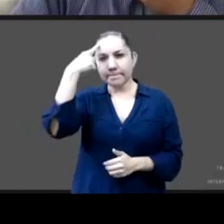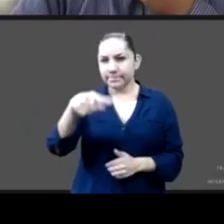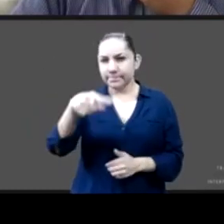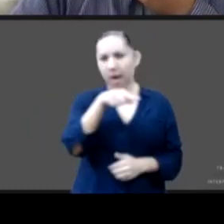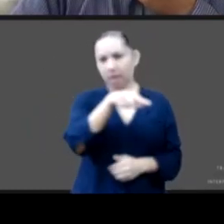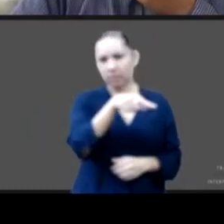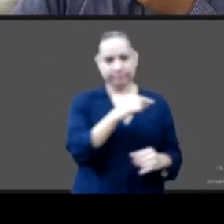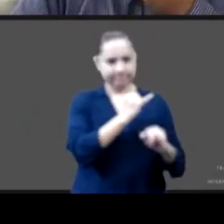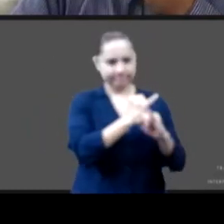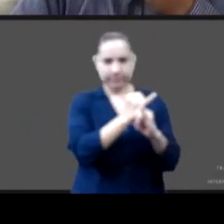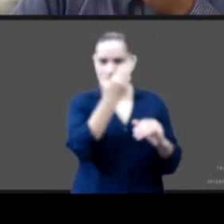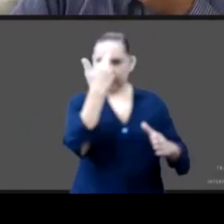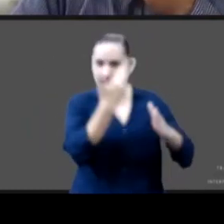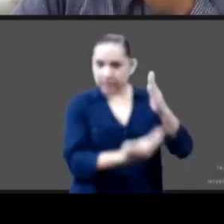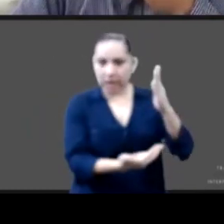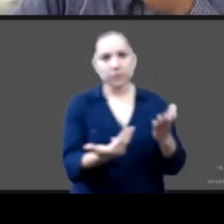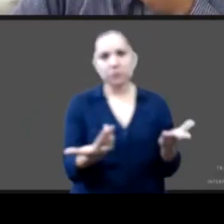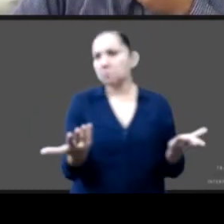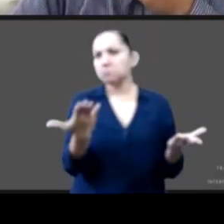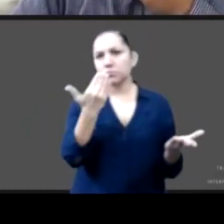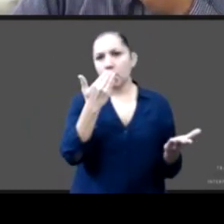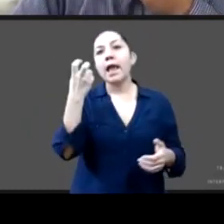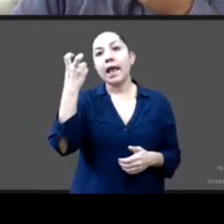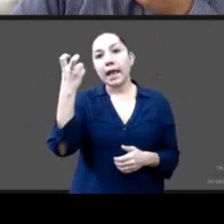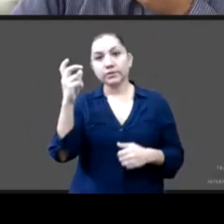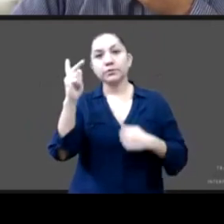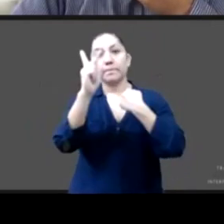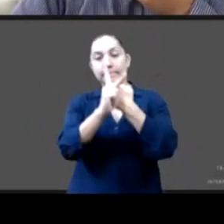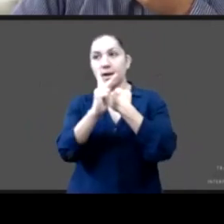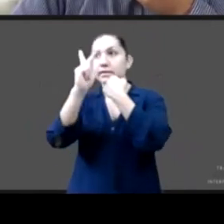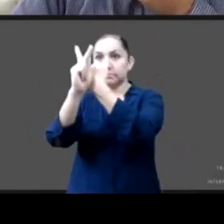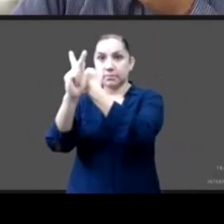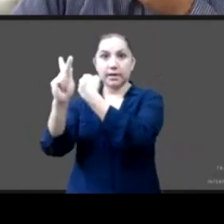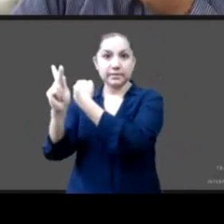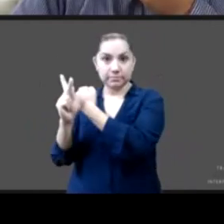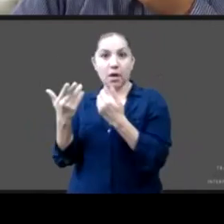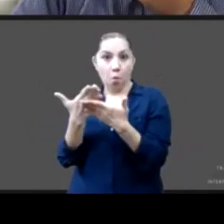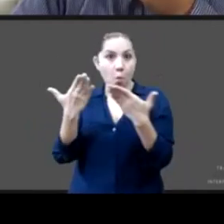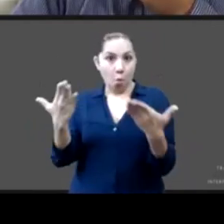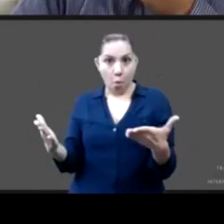de los Estados miembros, se está discutiendo en el seno de la Asamblea de las Naciones Unidas